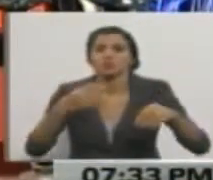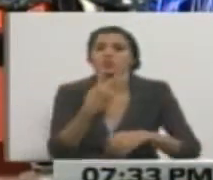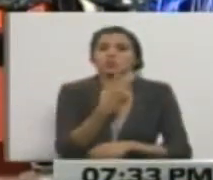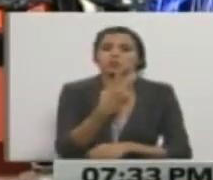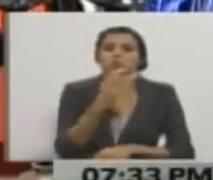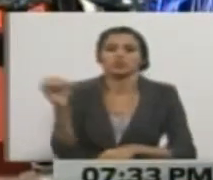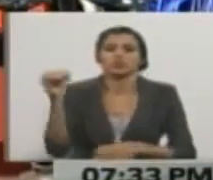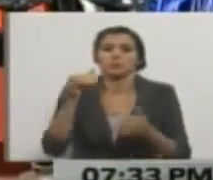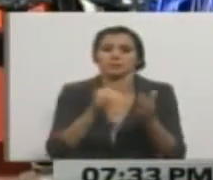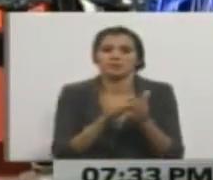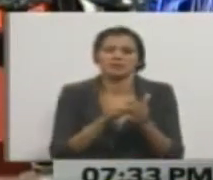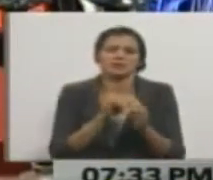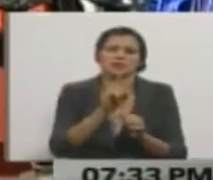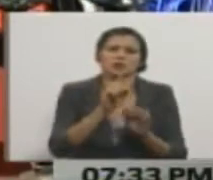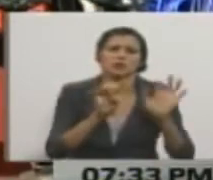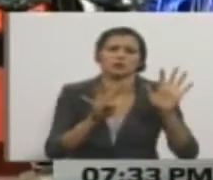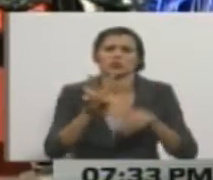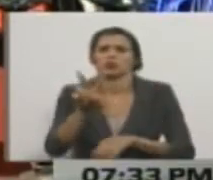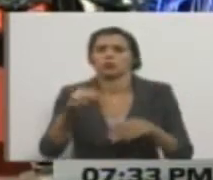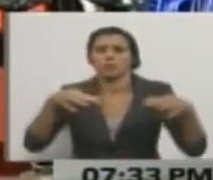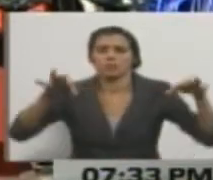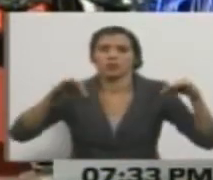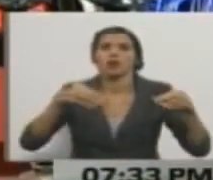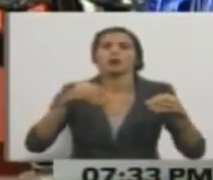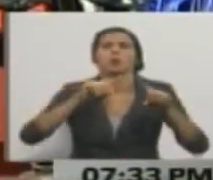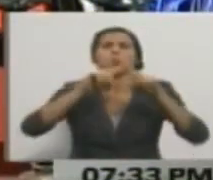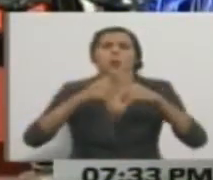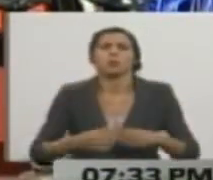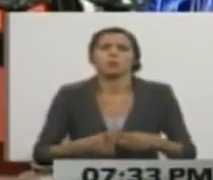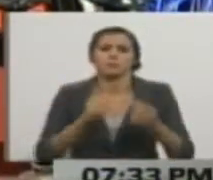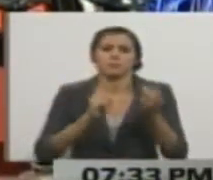200.192 planillas, y ahí había